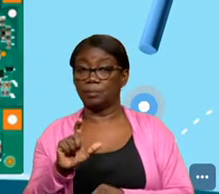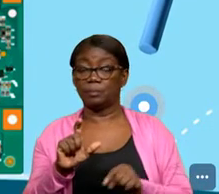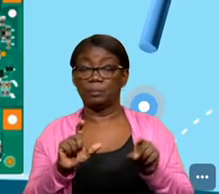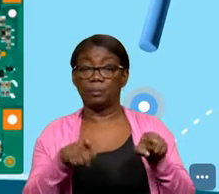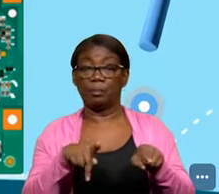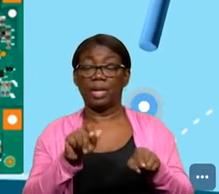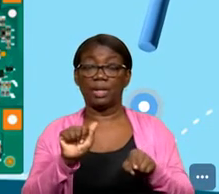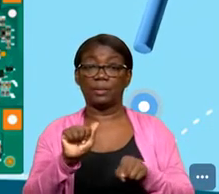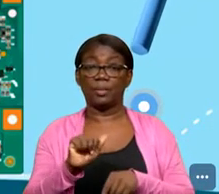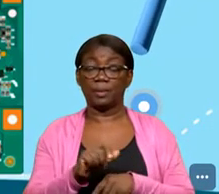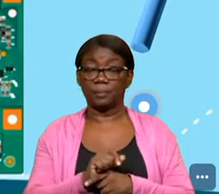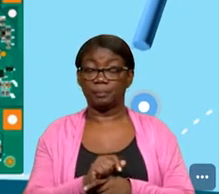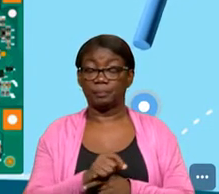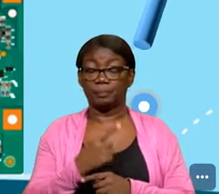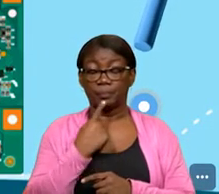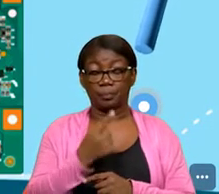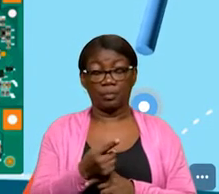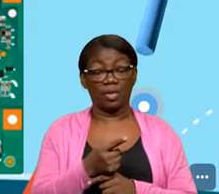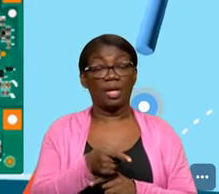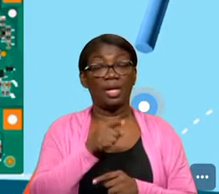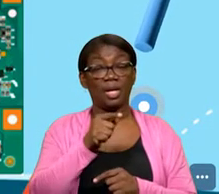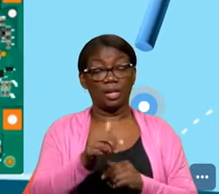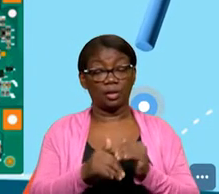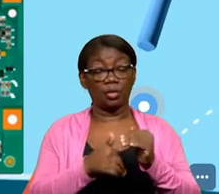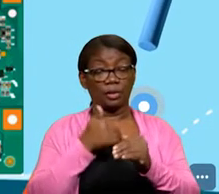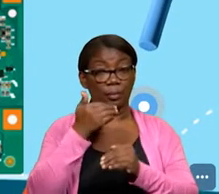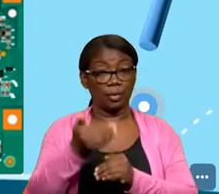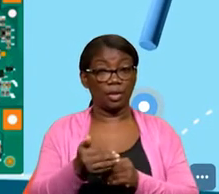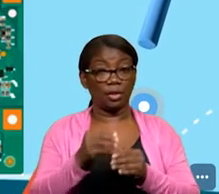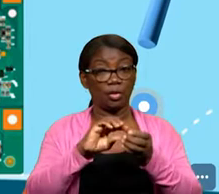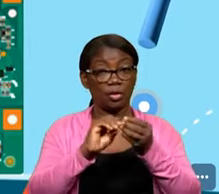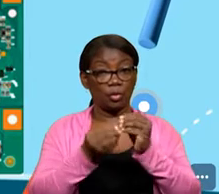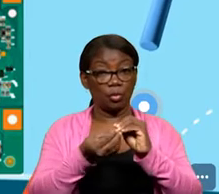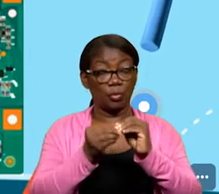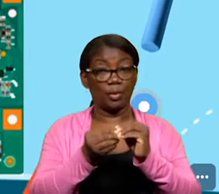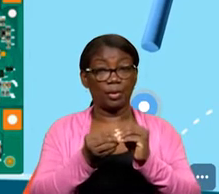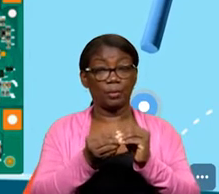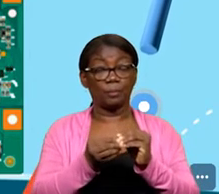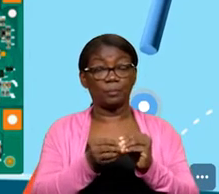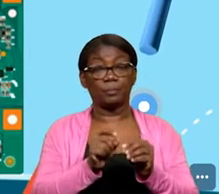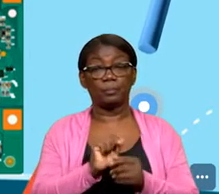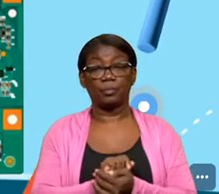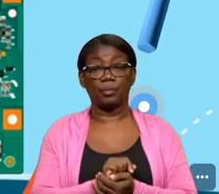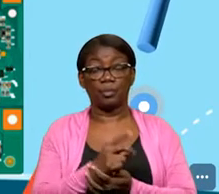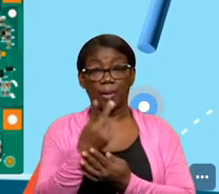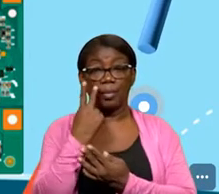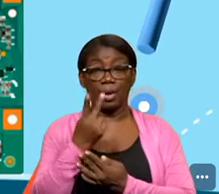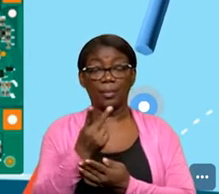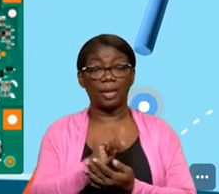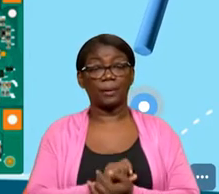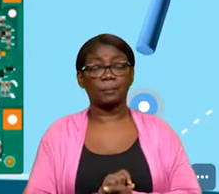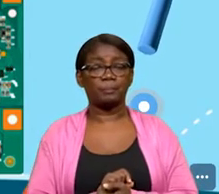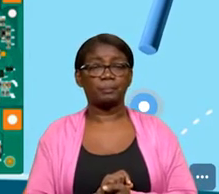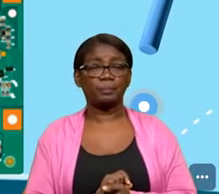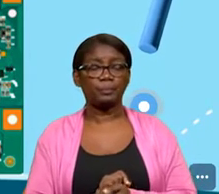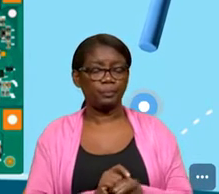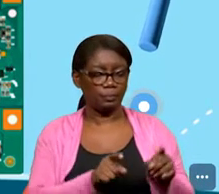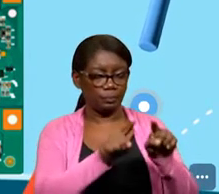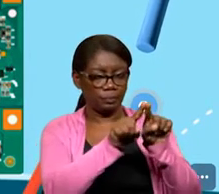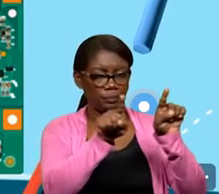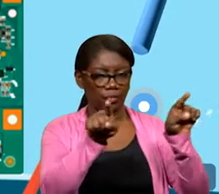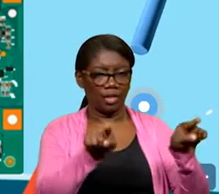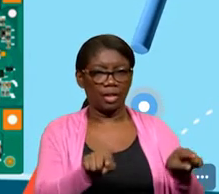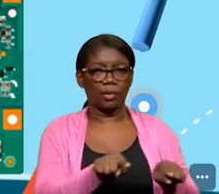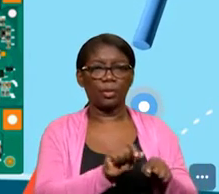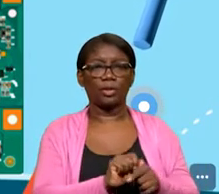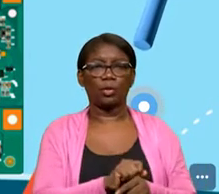sección de la placa en la que se lleva a cabo la etapa poniendo el número correspondiente sobre esta. Ok, vamos a ver detenidamente el circuito. Dice